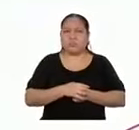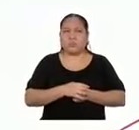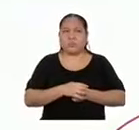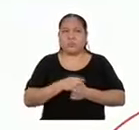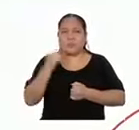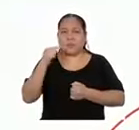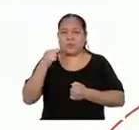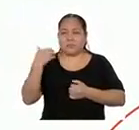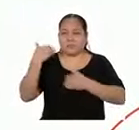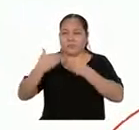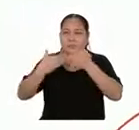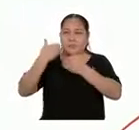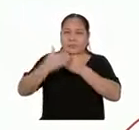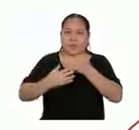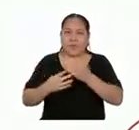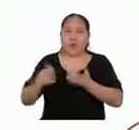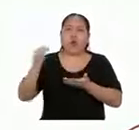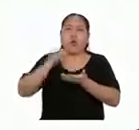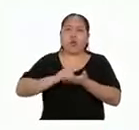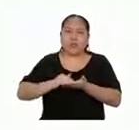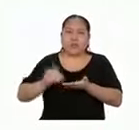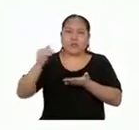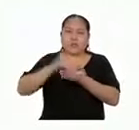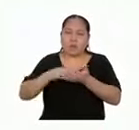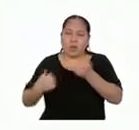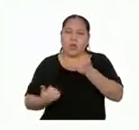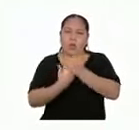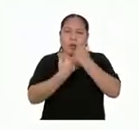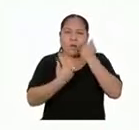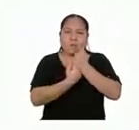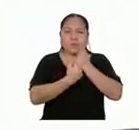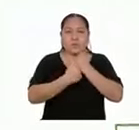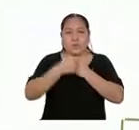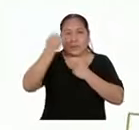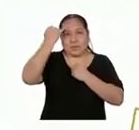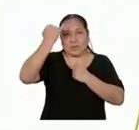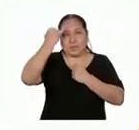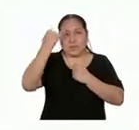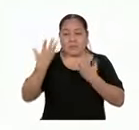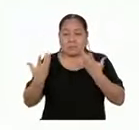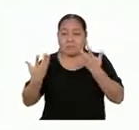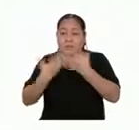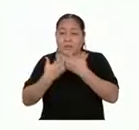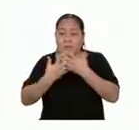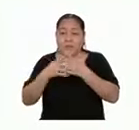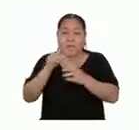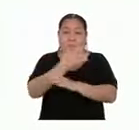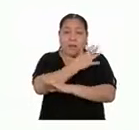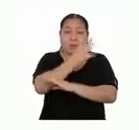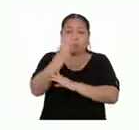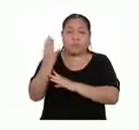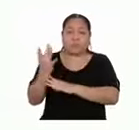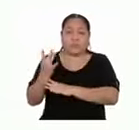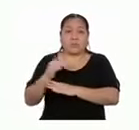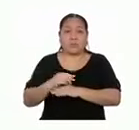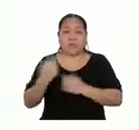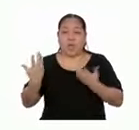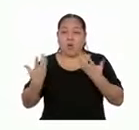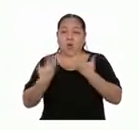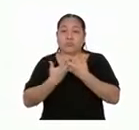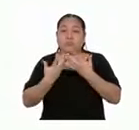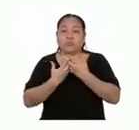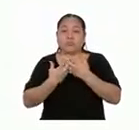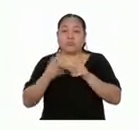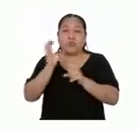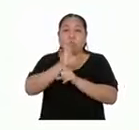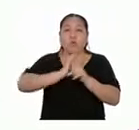largo de los párrafos parece que se van reforzando las ideas. Aquí, al hablar de la empatía con la naturaleza, la está conectando con la cultura de las